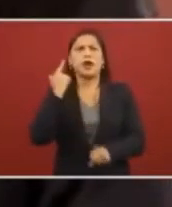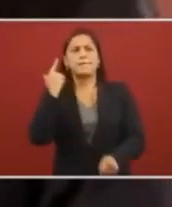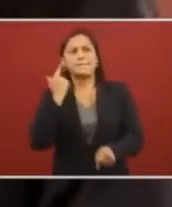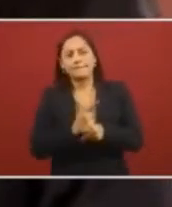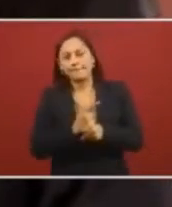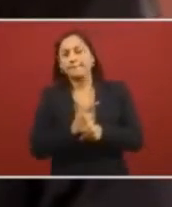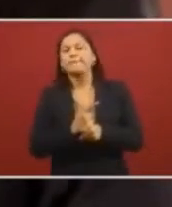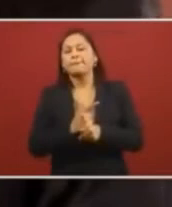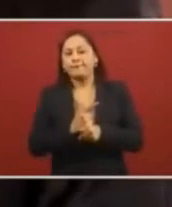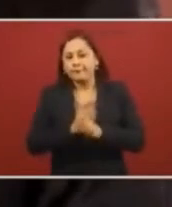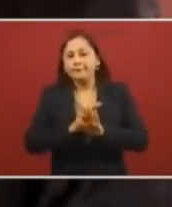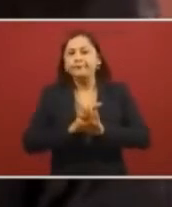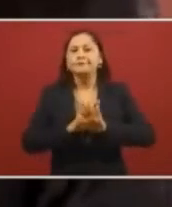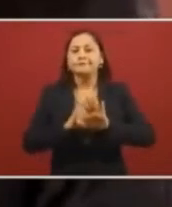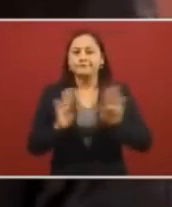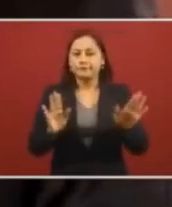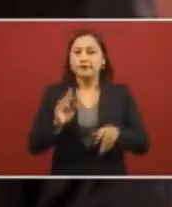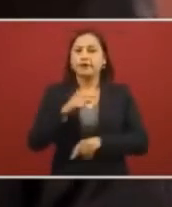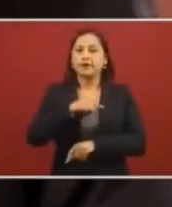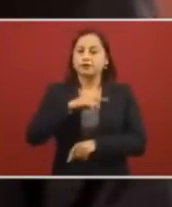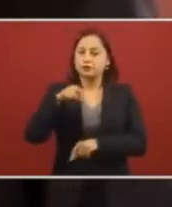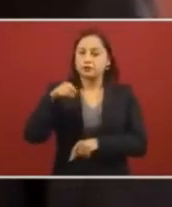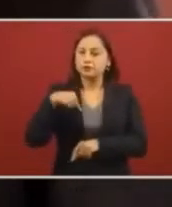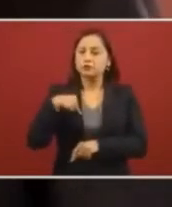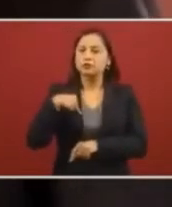Y vamos a